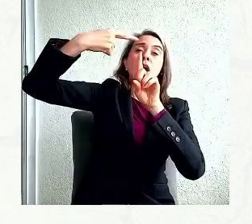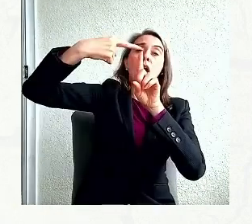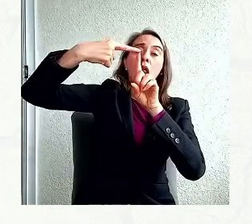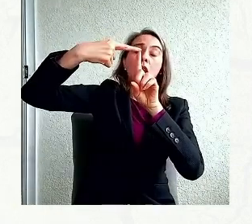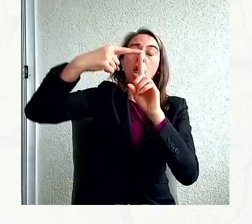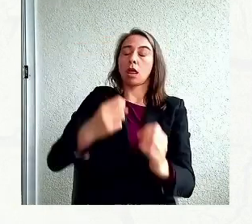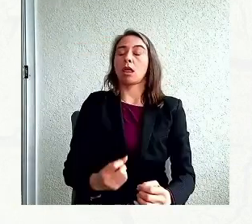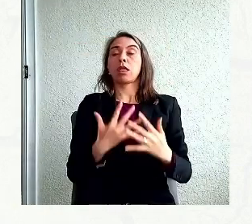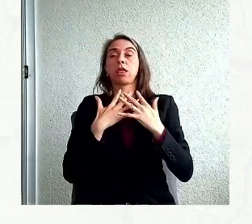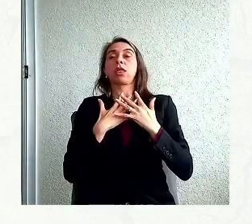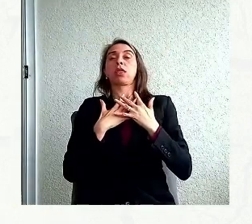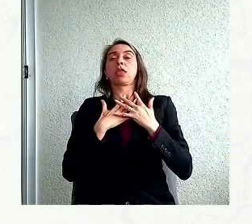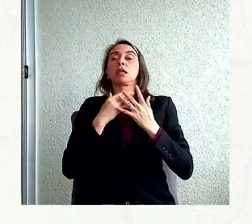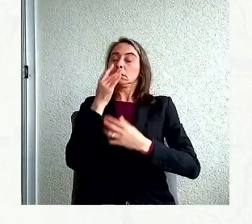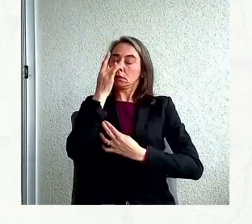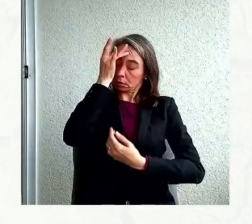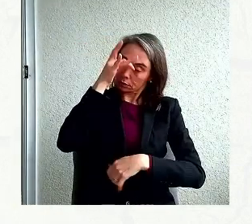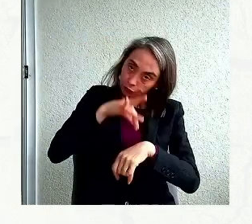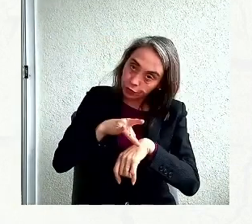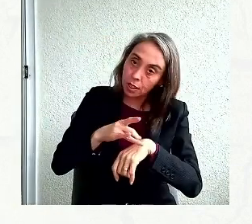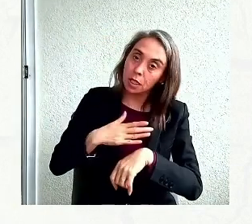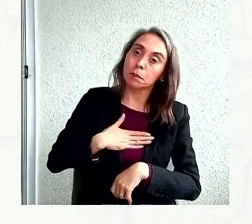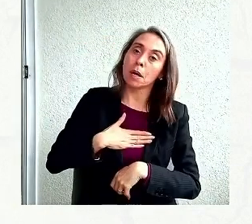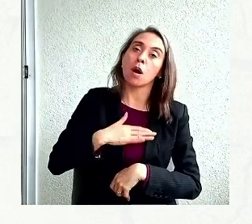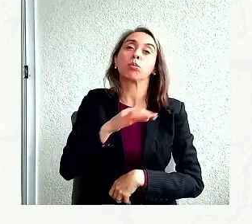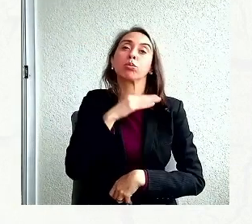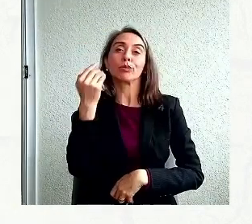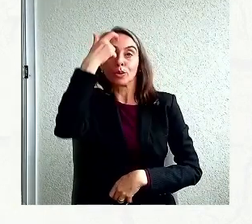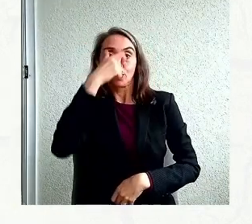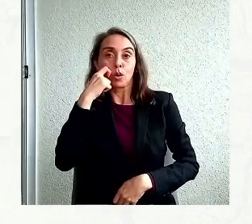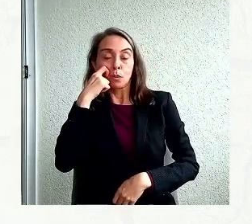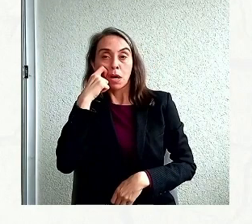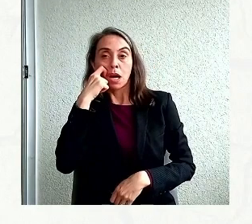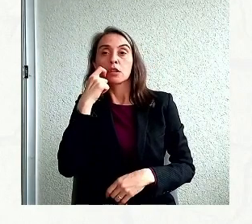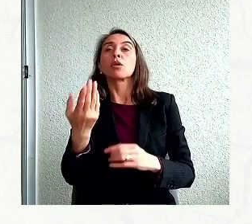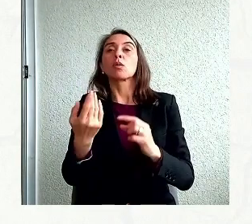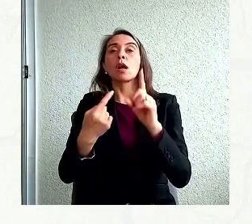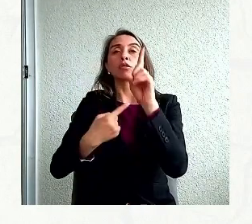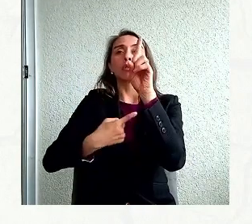salud humana. Extremas climáticos, cuando